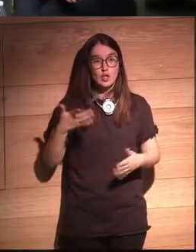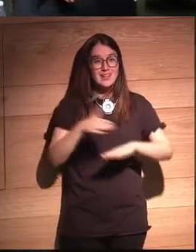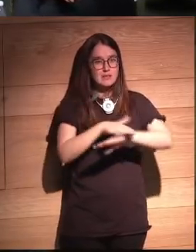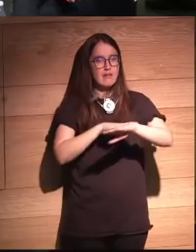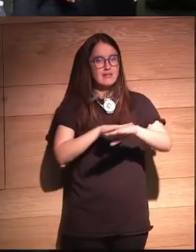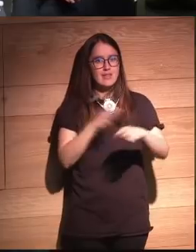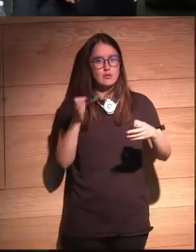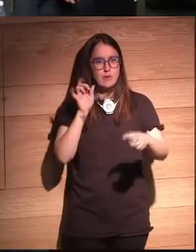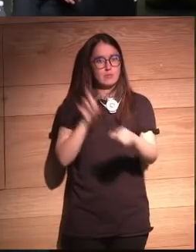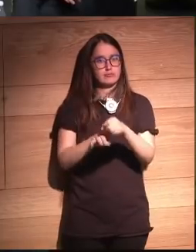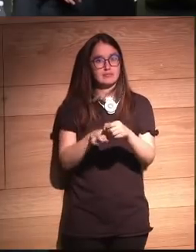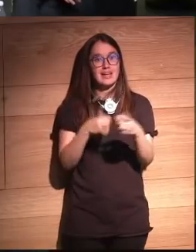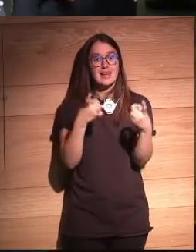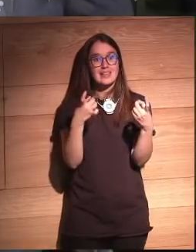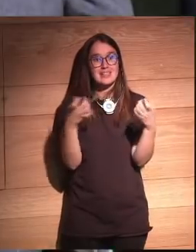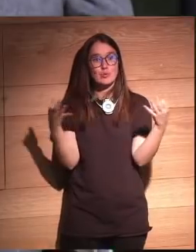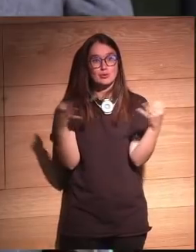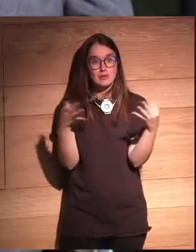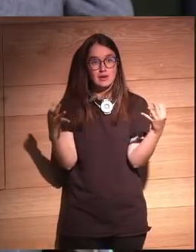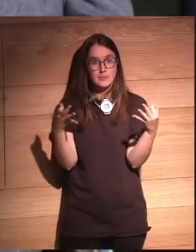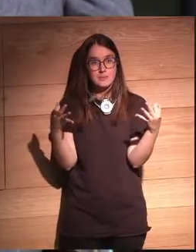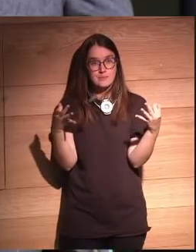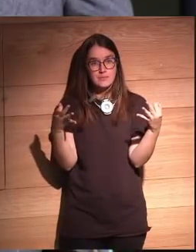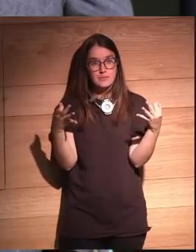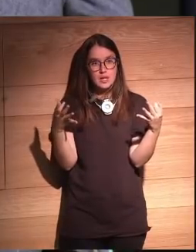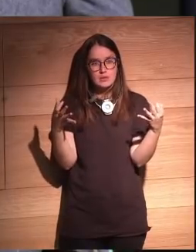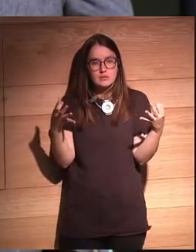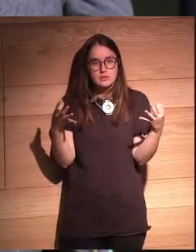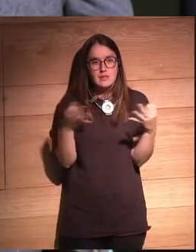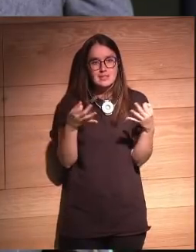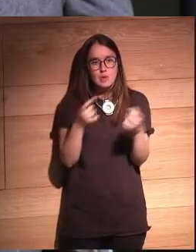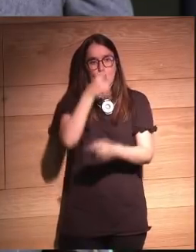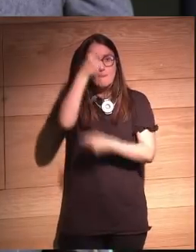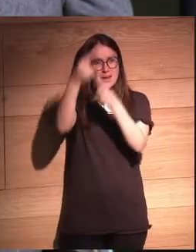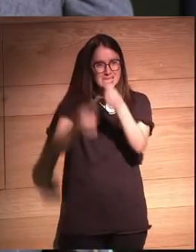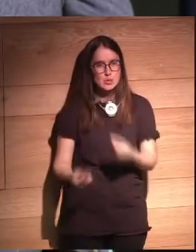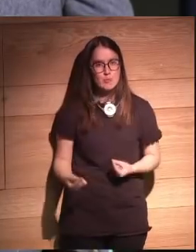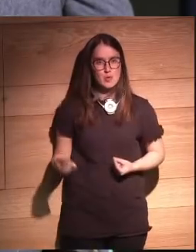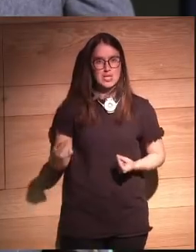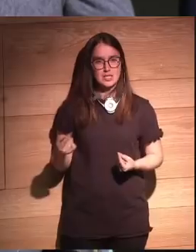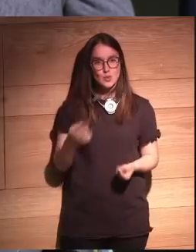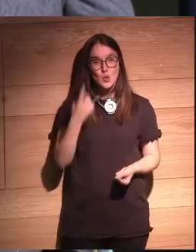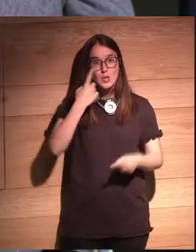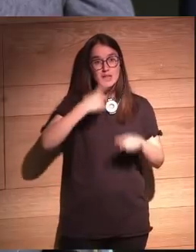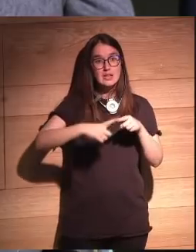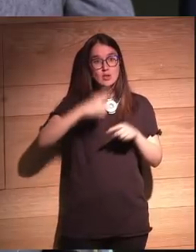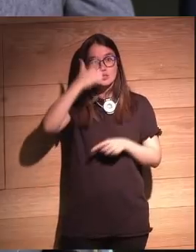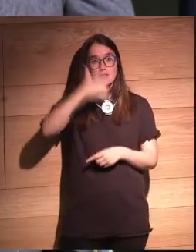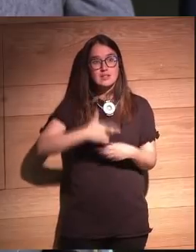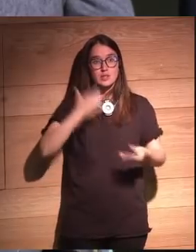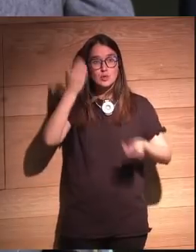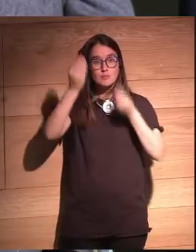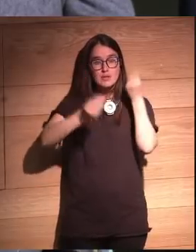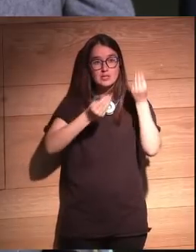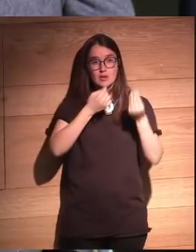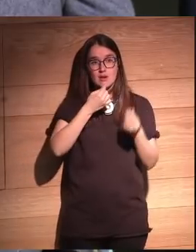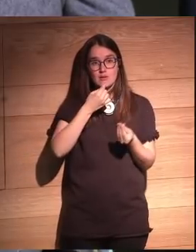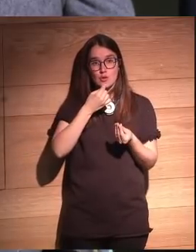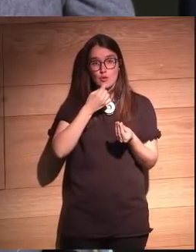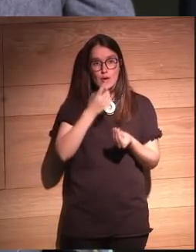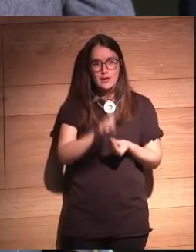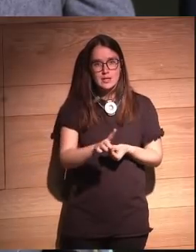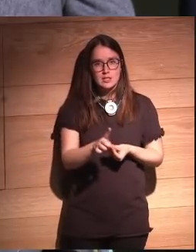debe estar. ¿Y qué necesitamos? Necesitamos de verdad que ponga presupuesto. Una de las cosas que yo creo que no he dicho antes es